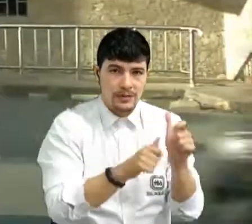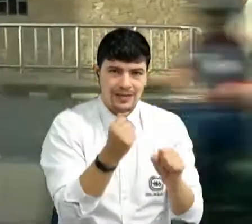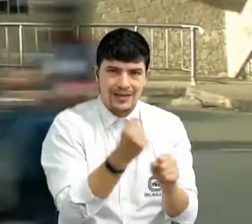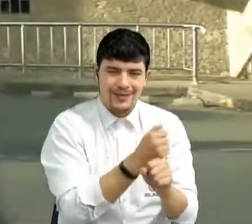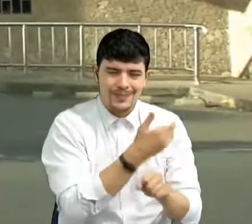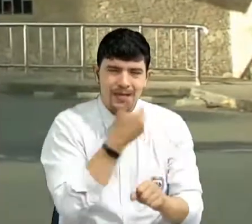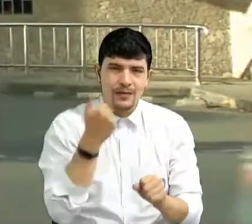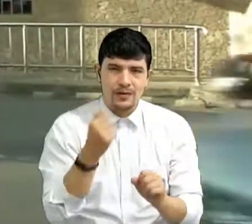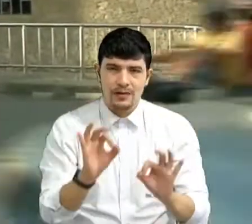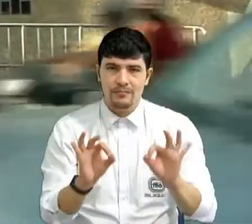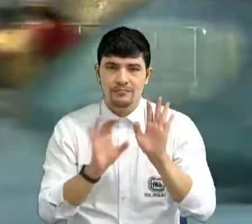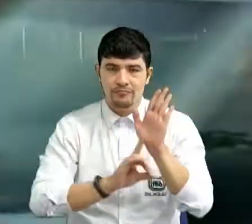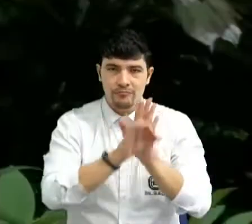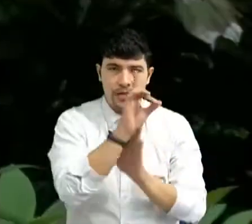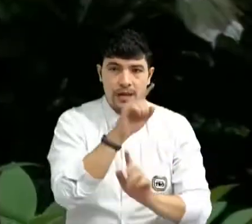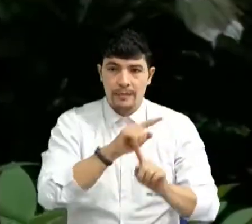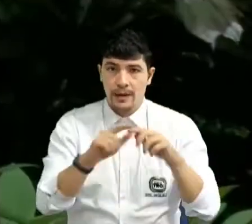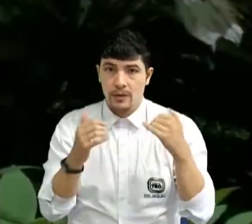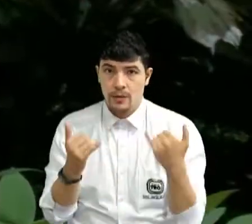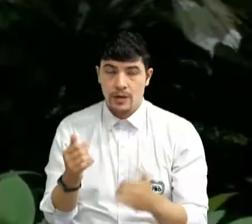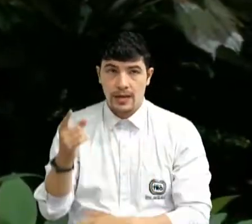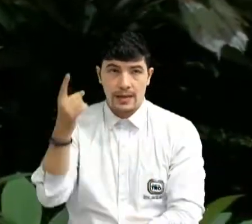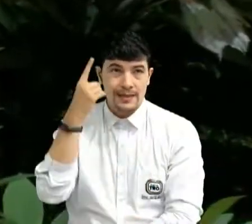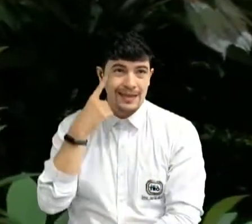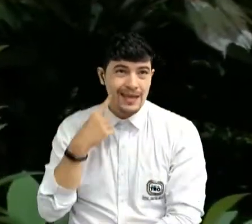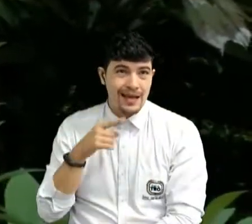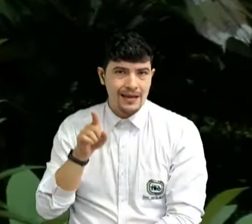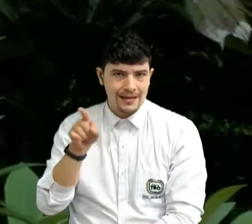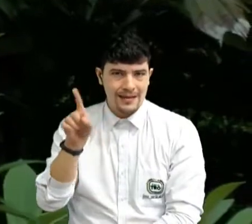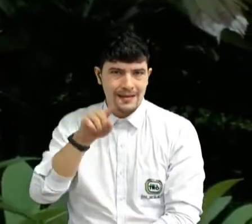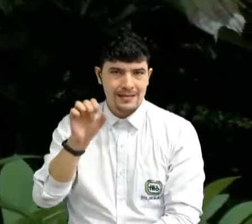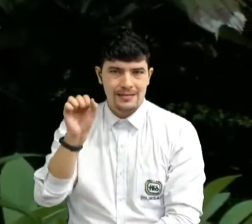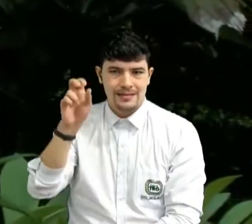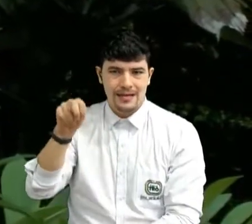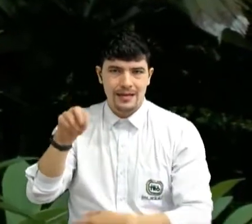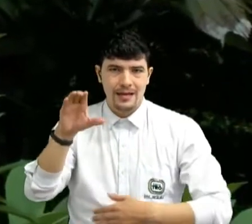Hospital Psiquiátrico conmemoró el Día del Santo Patrono San Camilo.